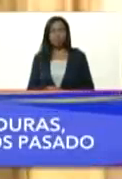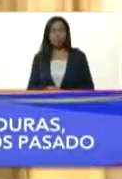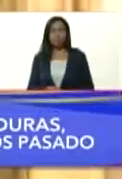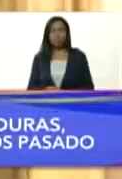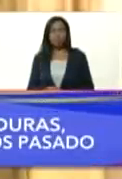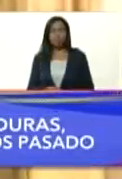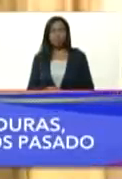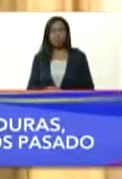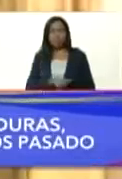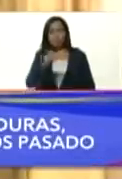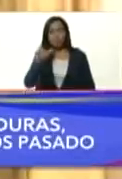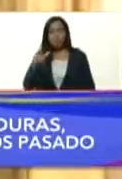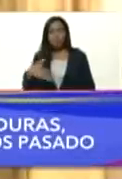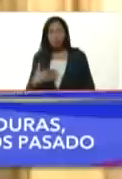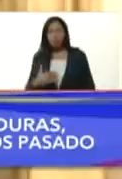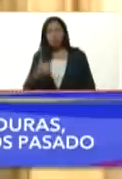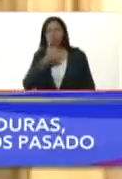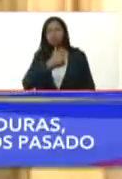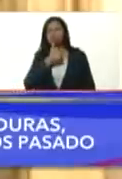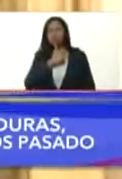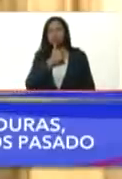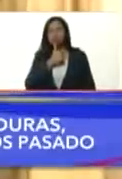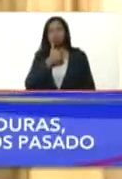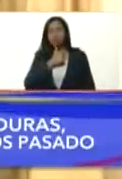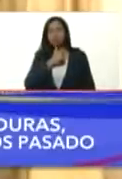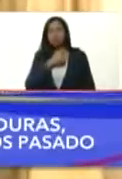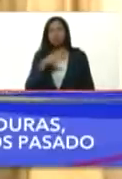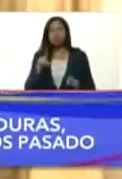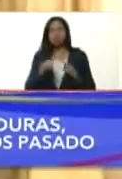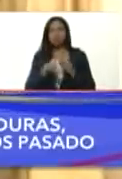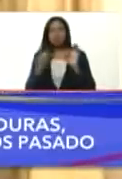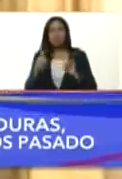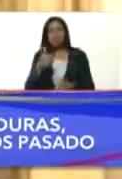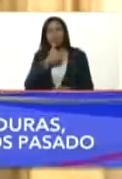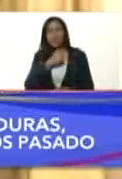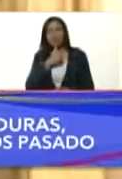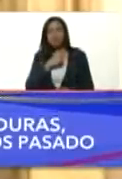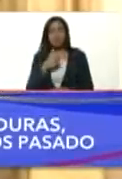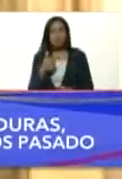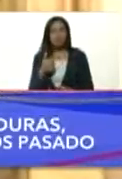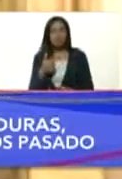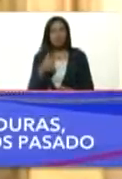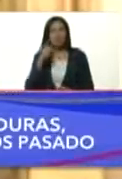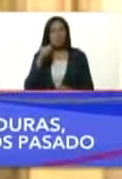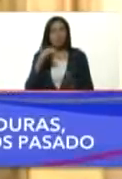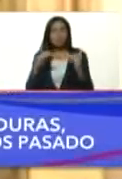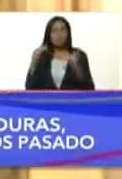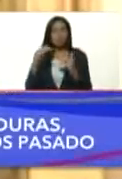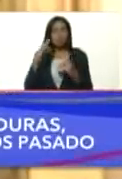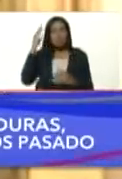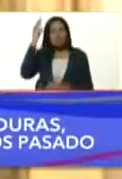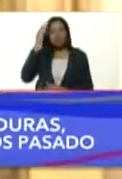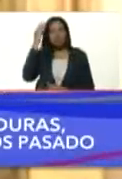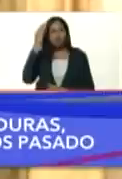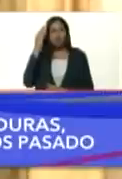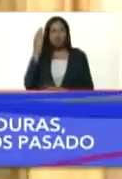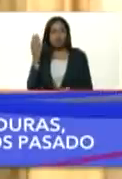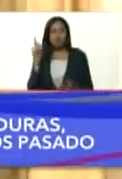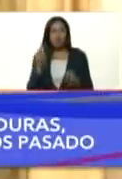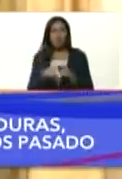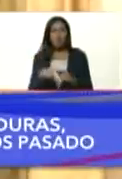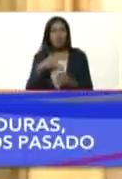Para que la gente pueda tener el aguante, la paciencia, la altura, la conciencia,